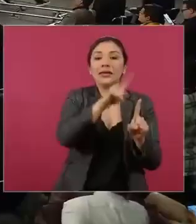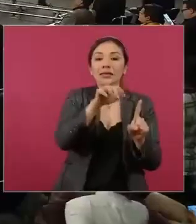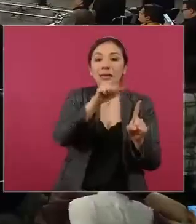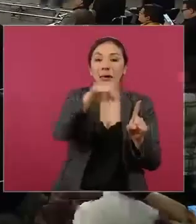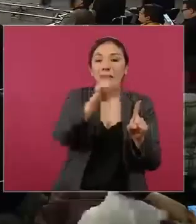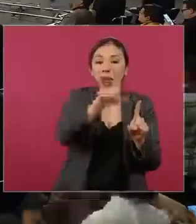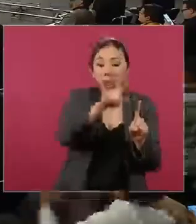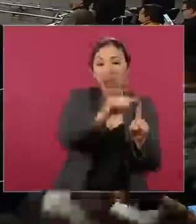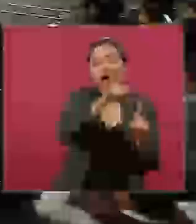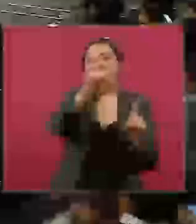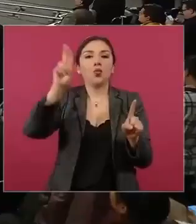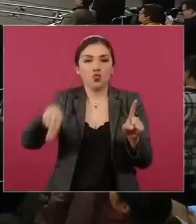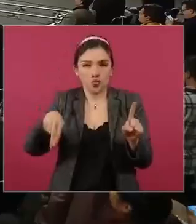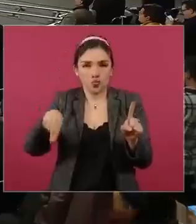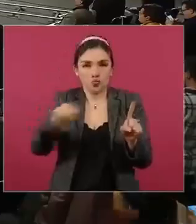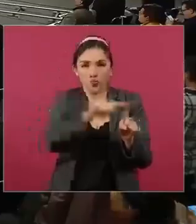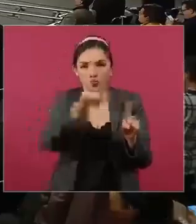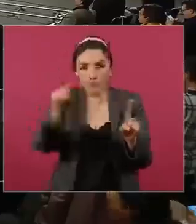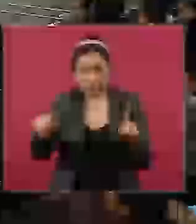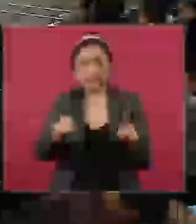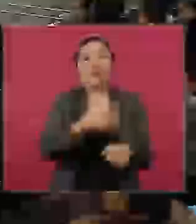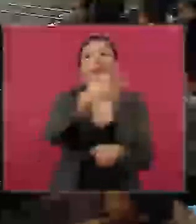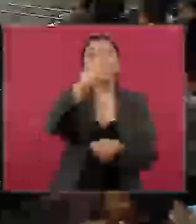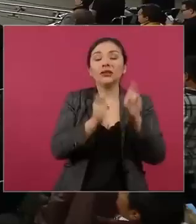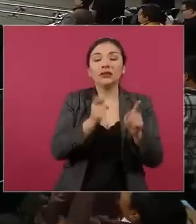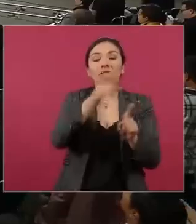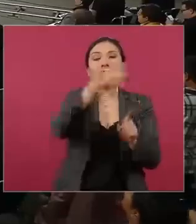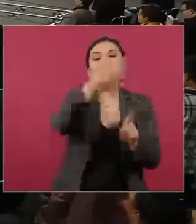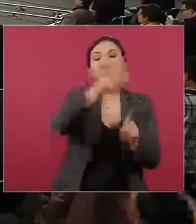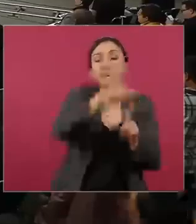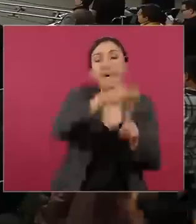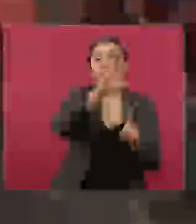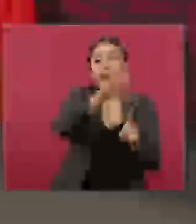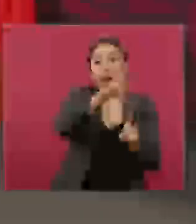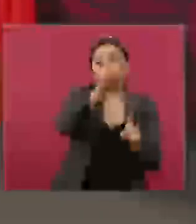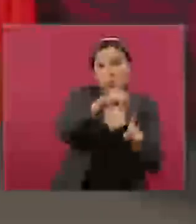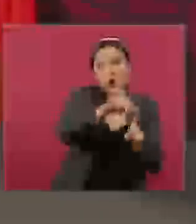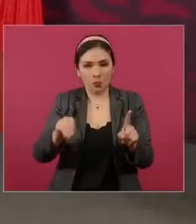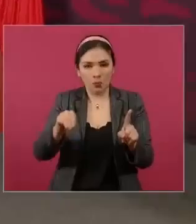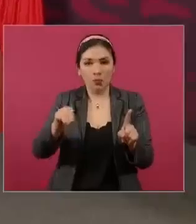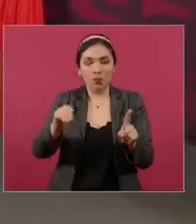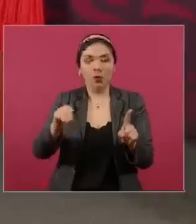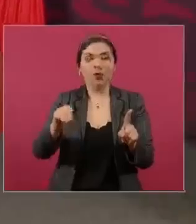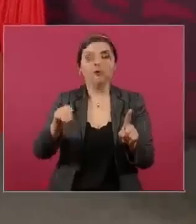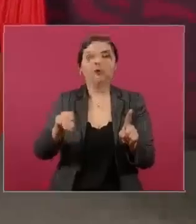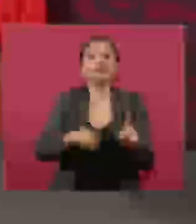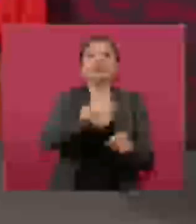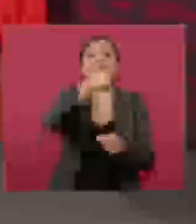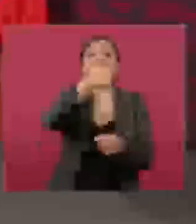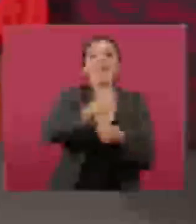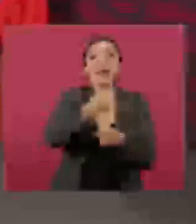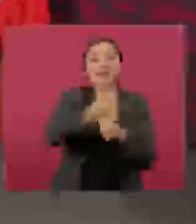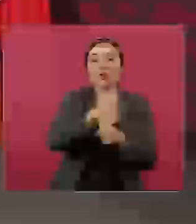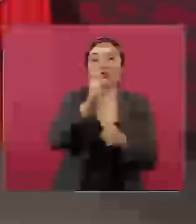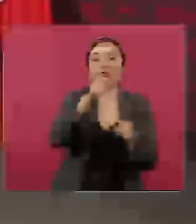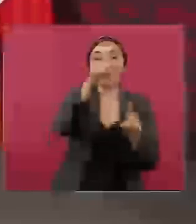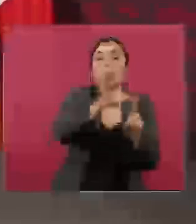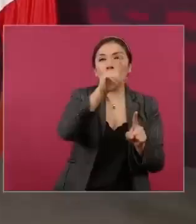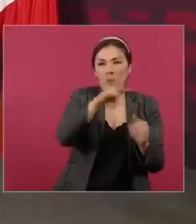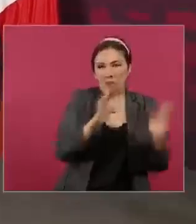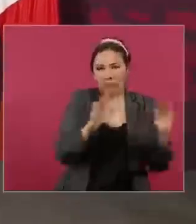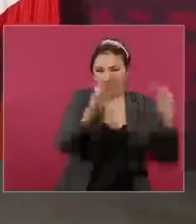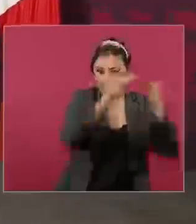Izamal, Cancún, tramo 5, Cancún, Tulum, tramo 6,